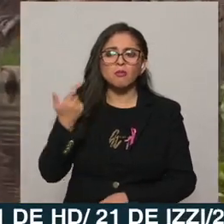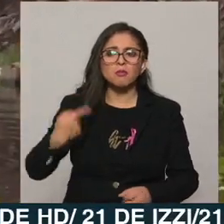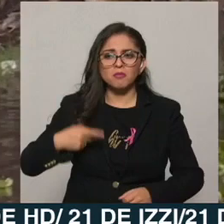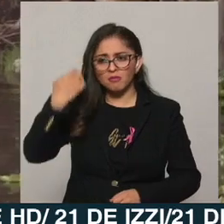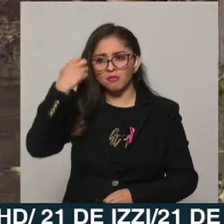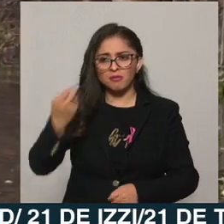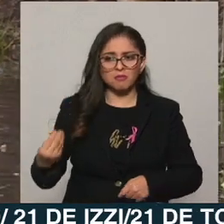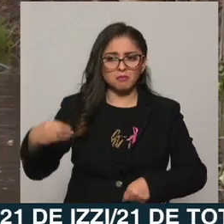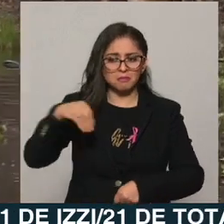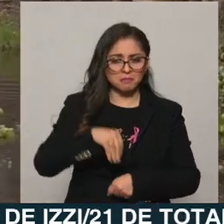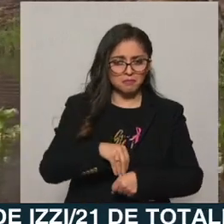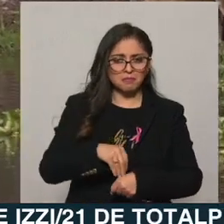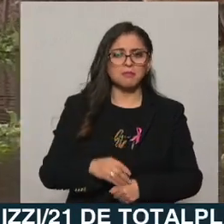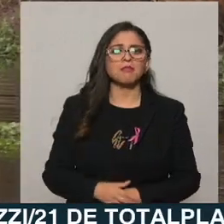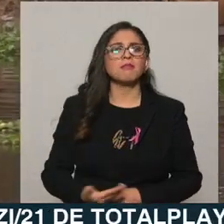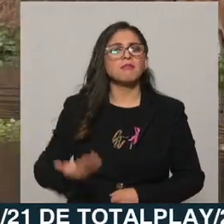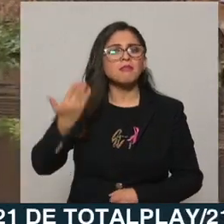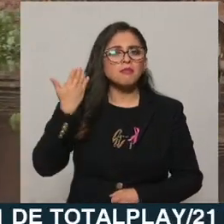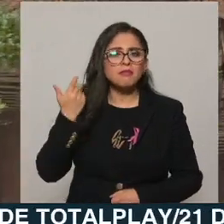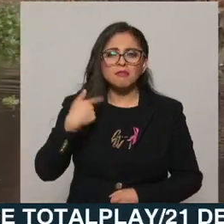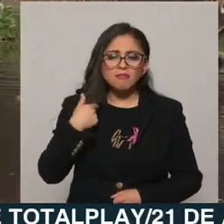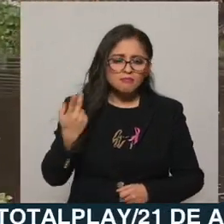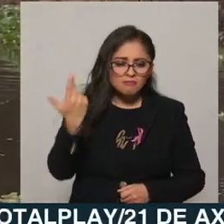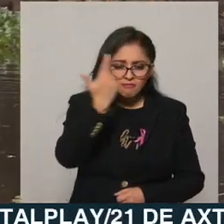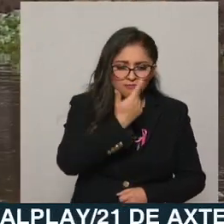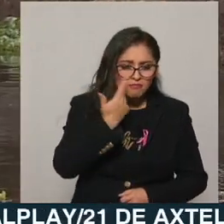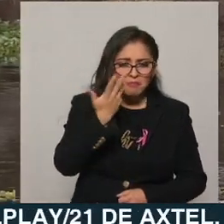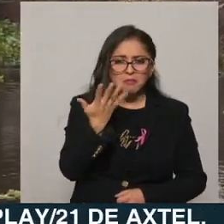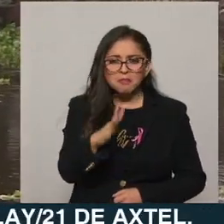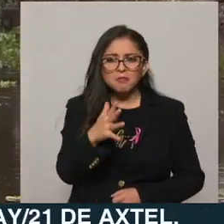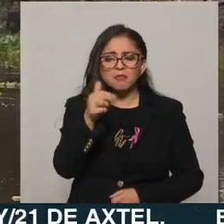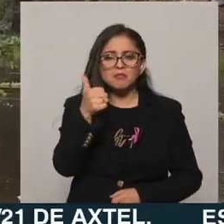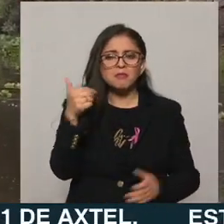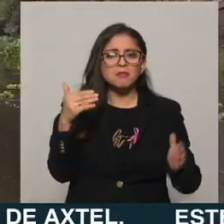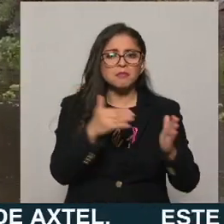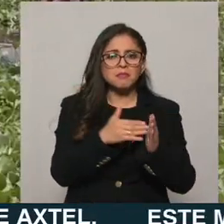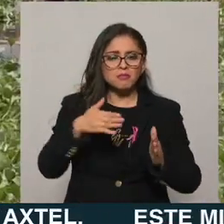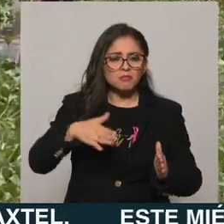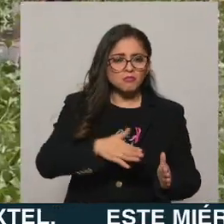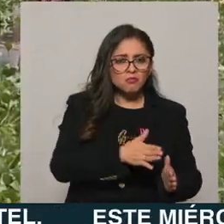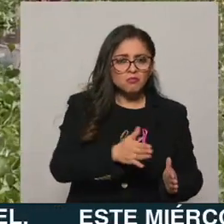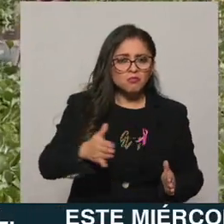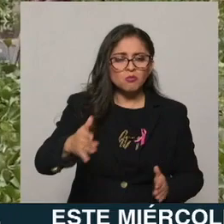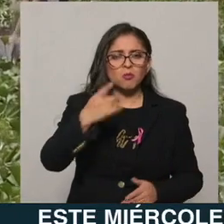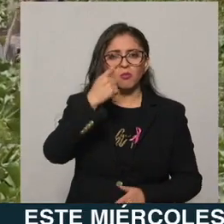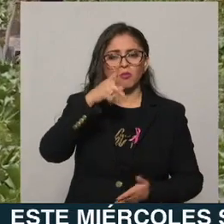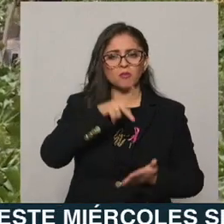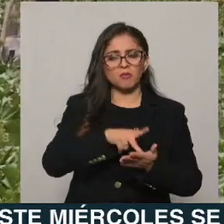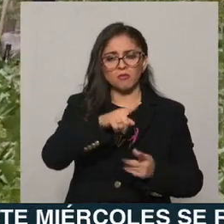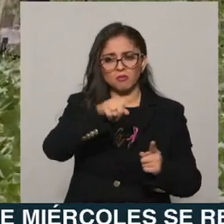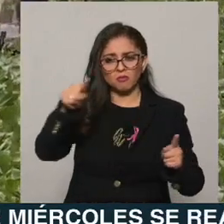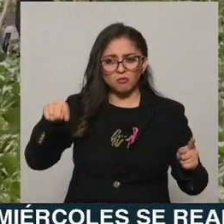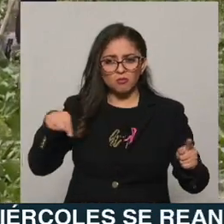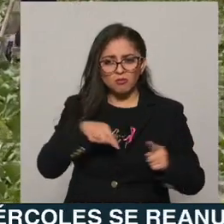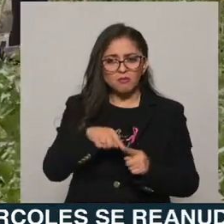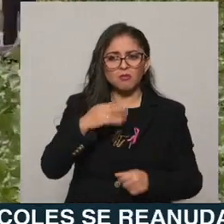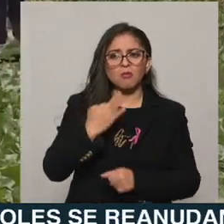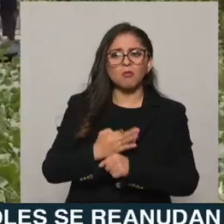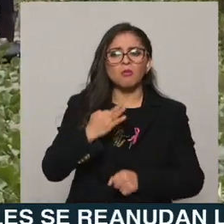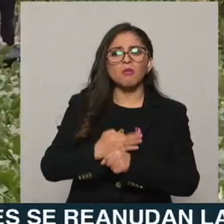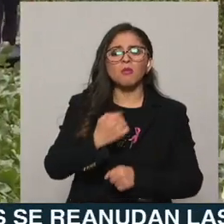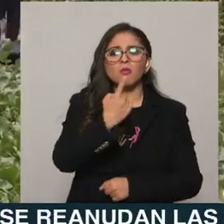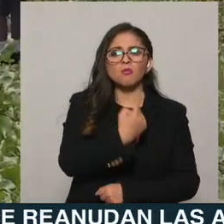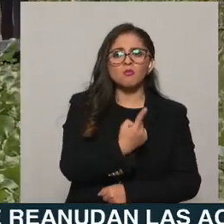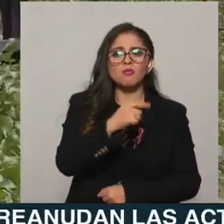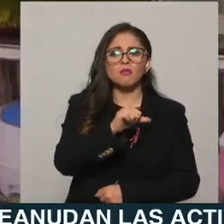se realizó un sondeo y se calculaba que había un aproximado de 6,000 ejemplares por kilómetro cuadrado. En la actualidad se calcula que hay de